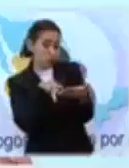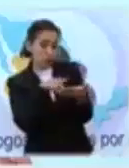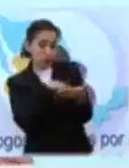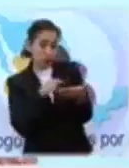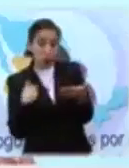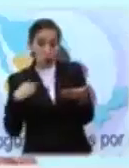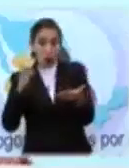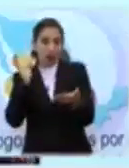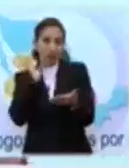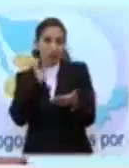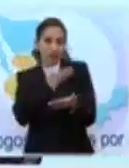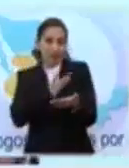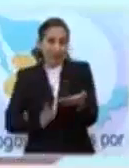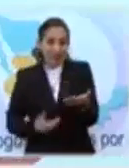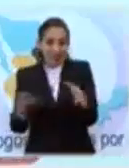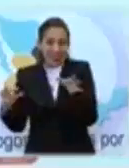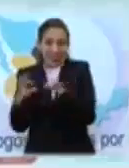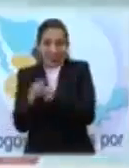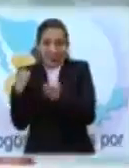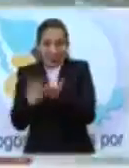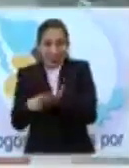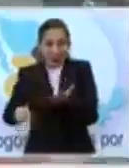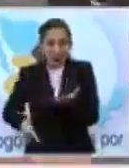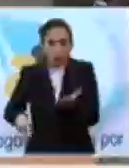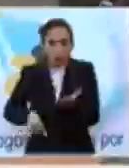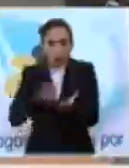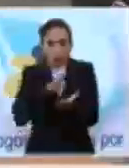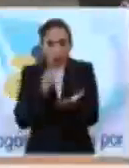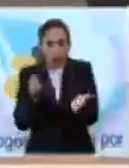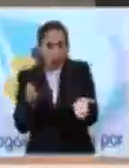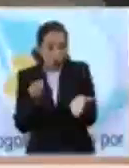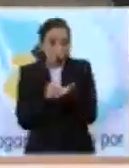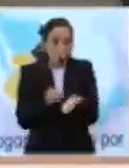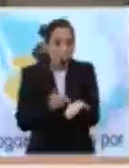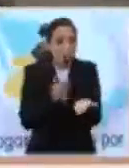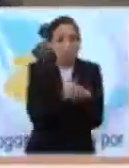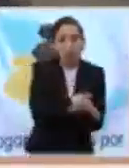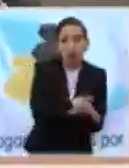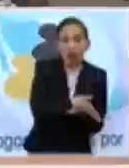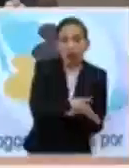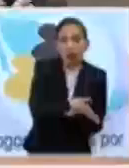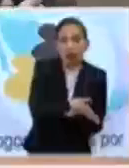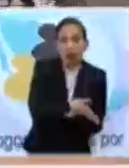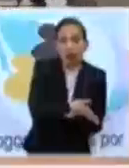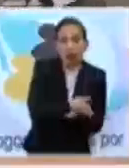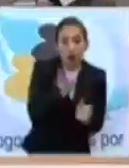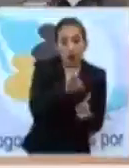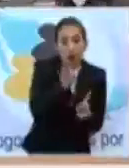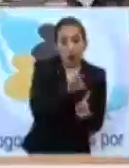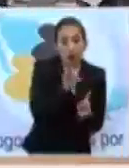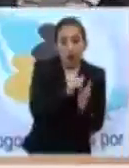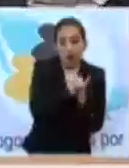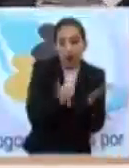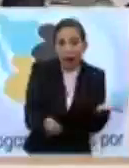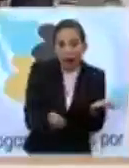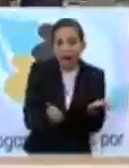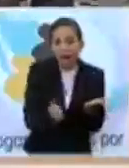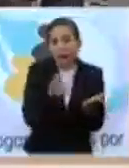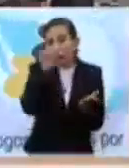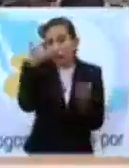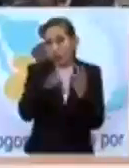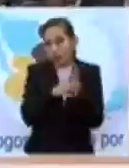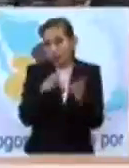Poder Ejecutivo y estando dentro del gobierno, podría vetar o podría tratar de influenciar esa agenda con otro tipo